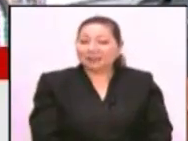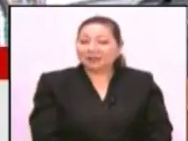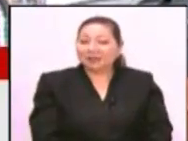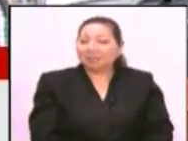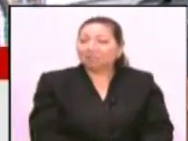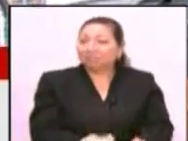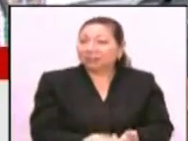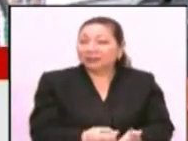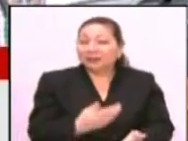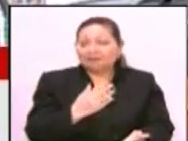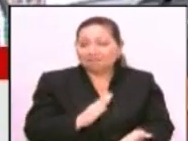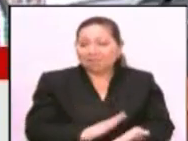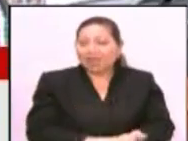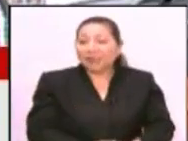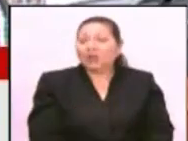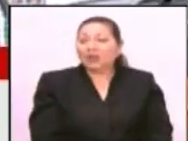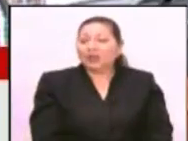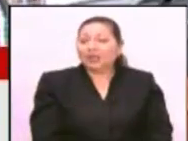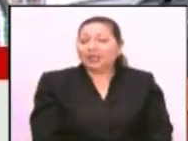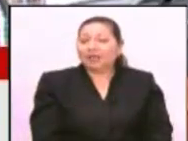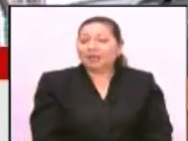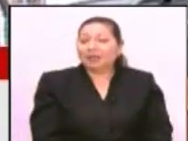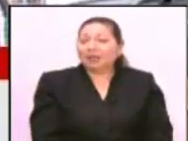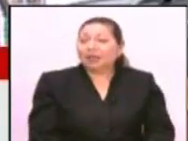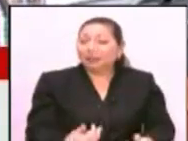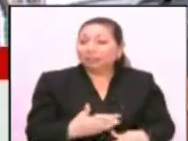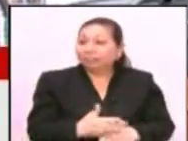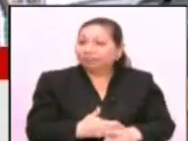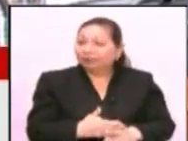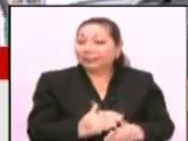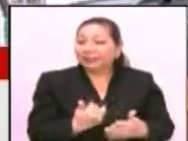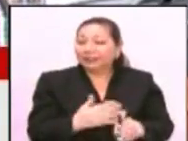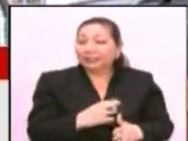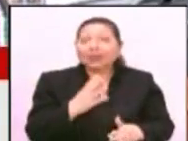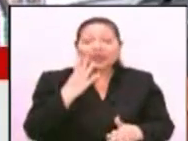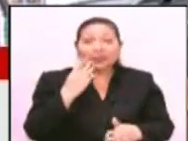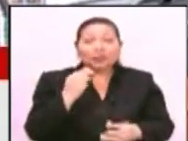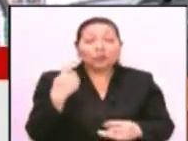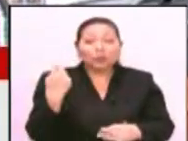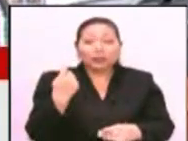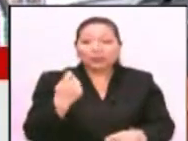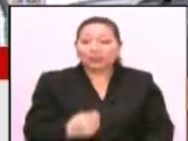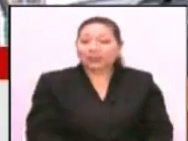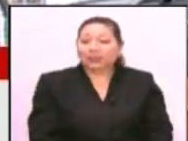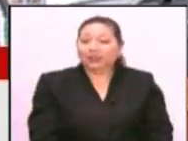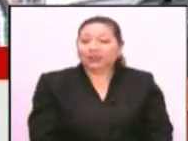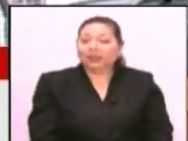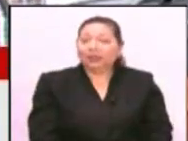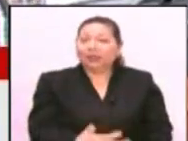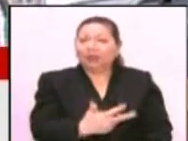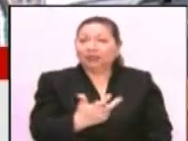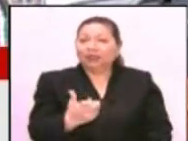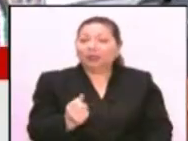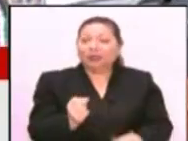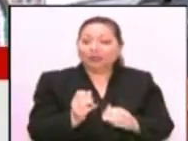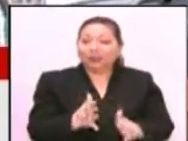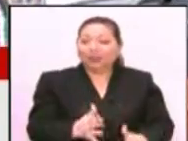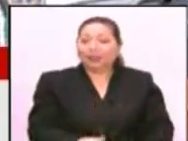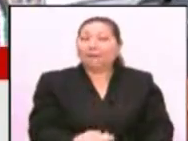de la reparación del daño ocasionado. Y hemos tenido en la reconstrucción, ya en Chiclayo y en Trujillo, 300